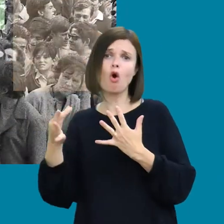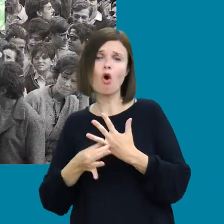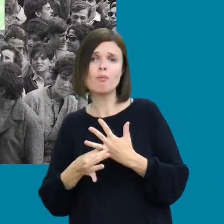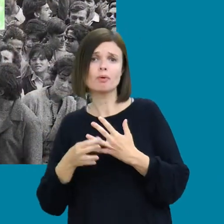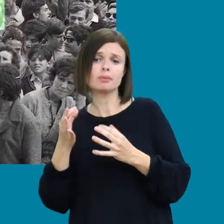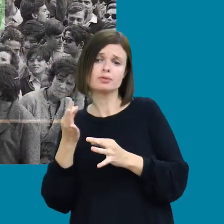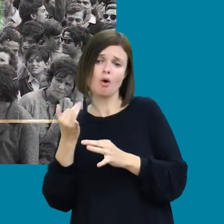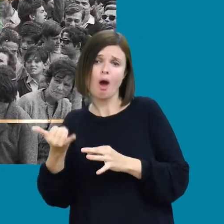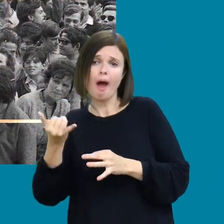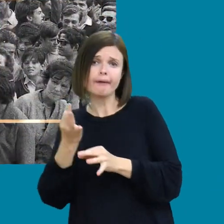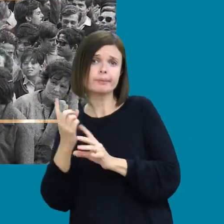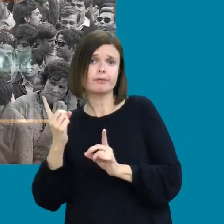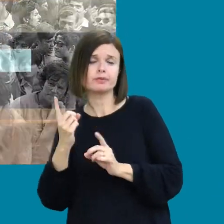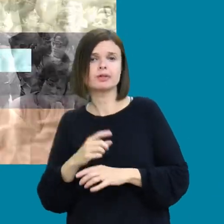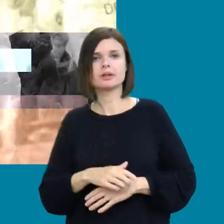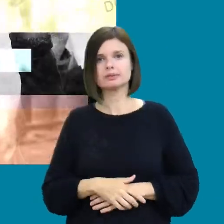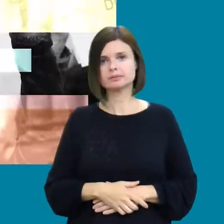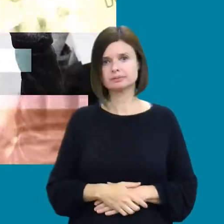del profesorado.